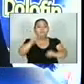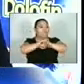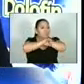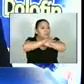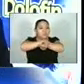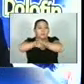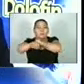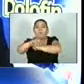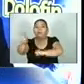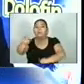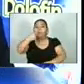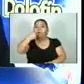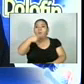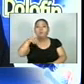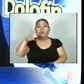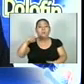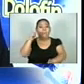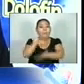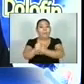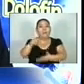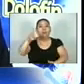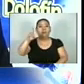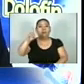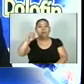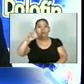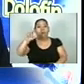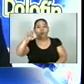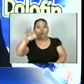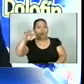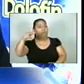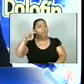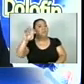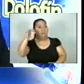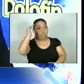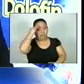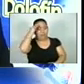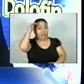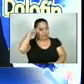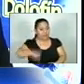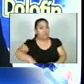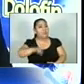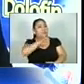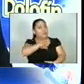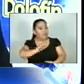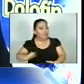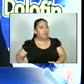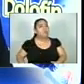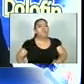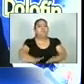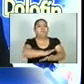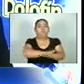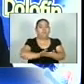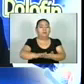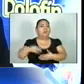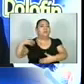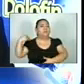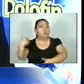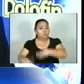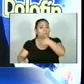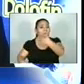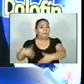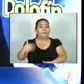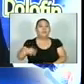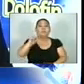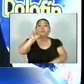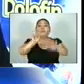que vamos a tener bajo la marca de Dolofin. Dolofin es una marca 100% salvadoreña que ha pasado por generaciones, tiene más de 70